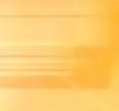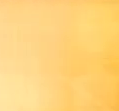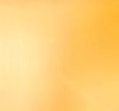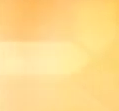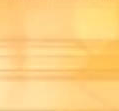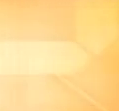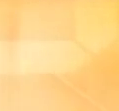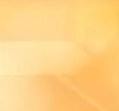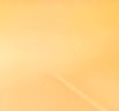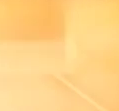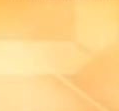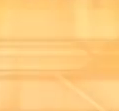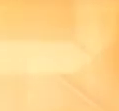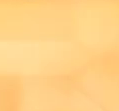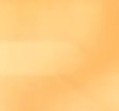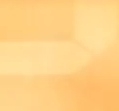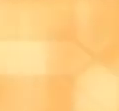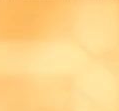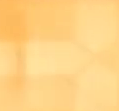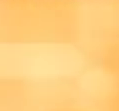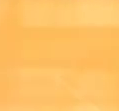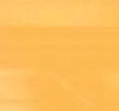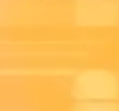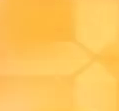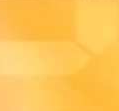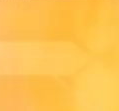Continúa la pauta de